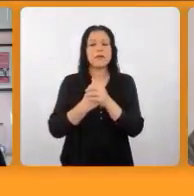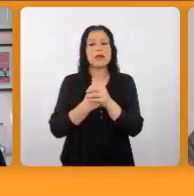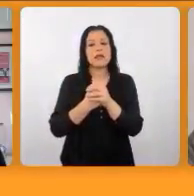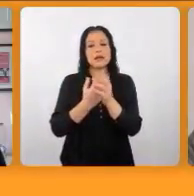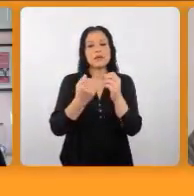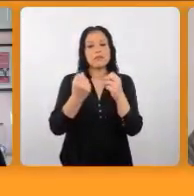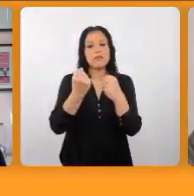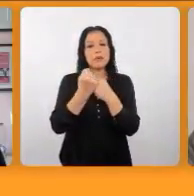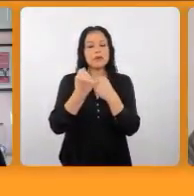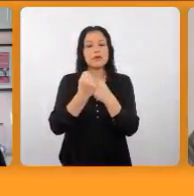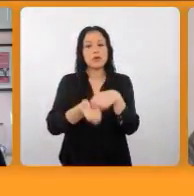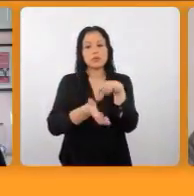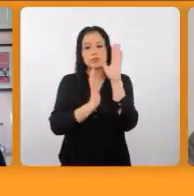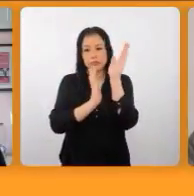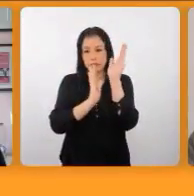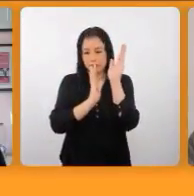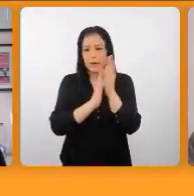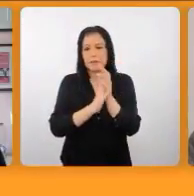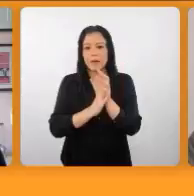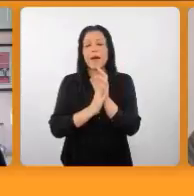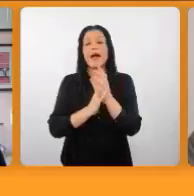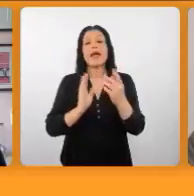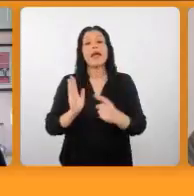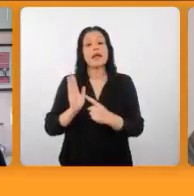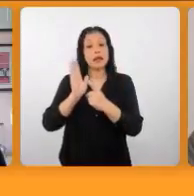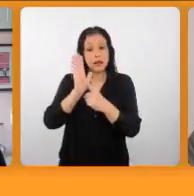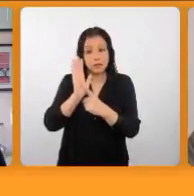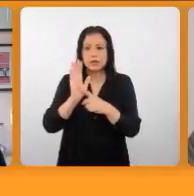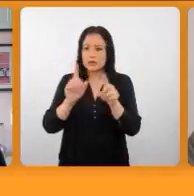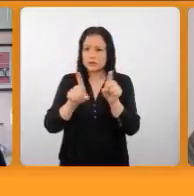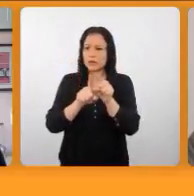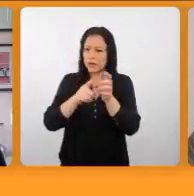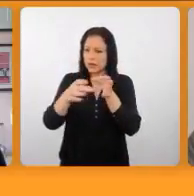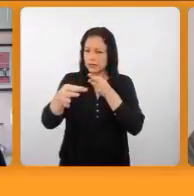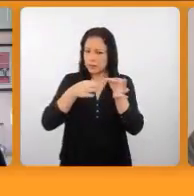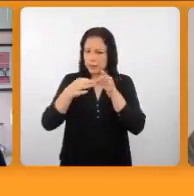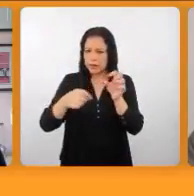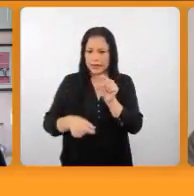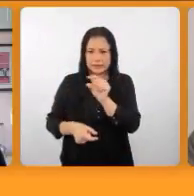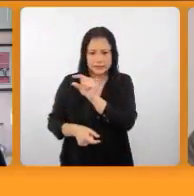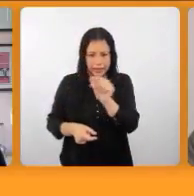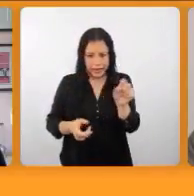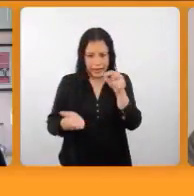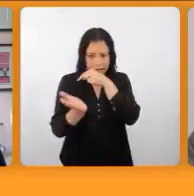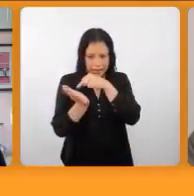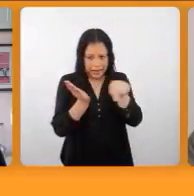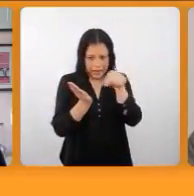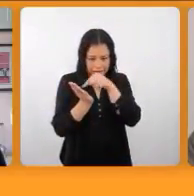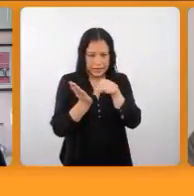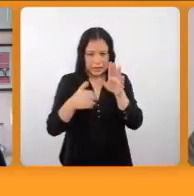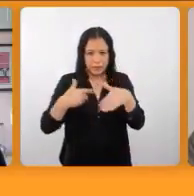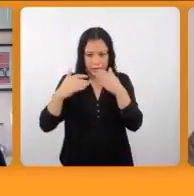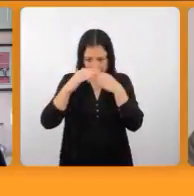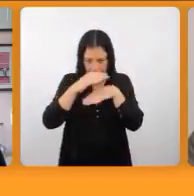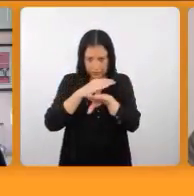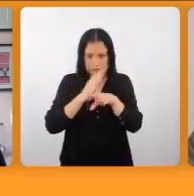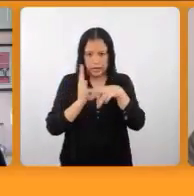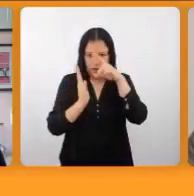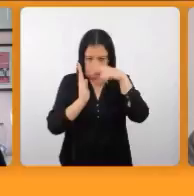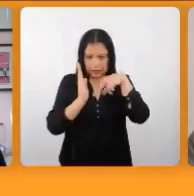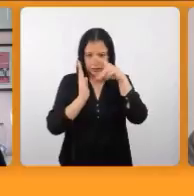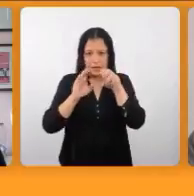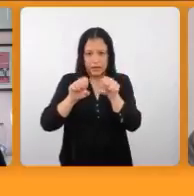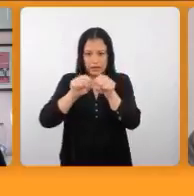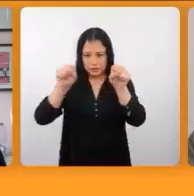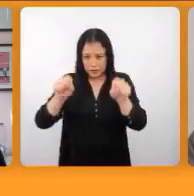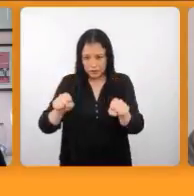coexpositores, ¿no? Dentro de la presentación creo que también está el link sobre para ingresar a este sistema